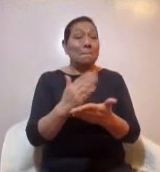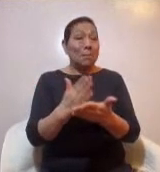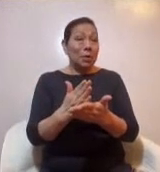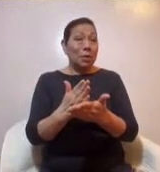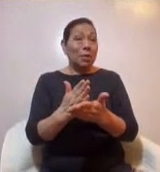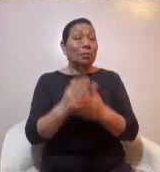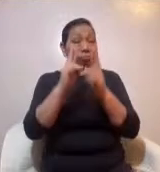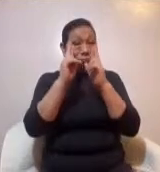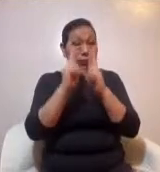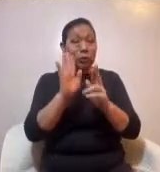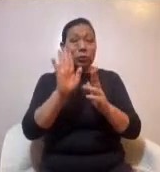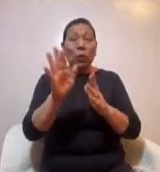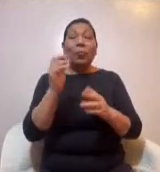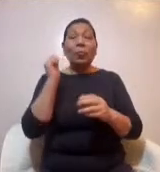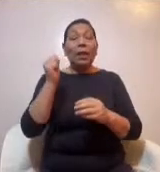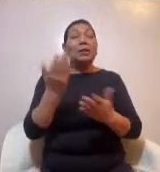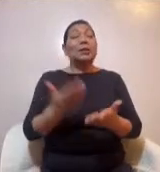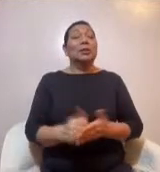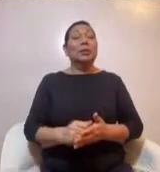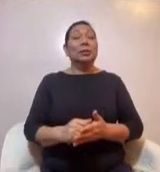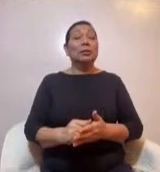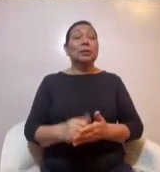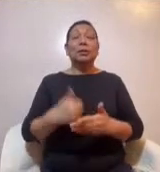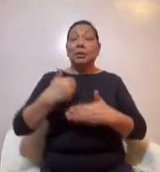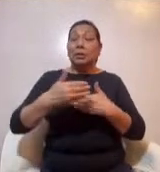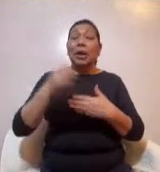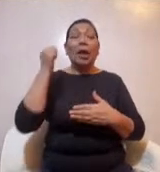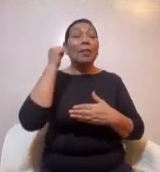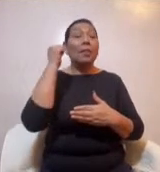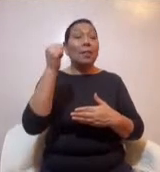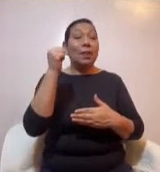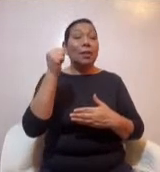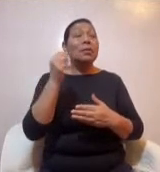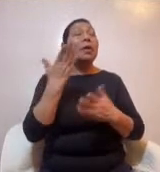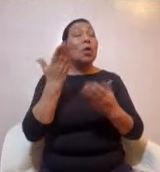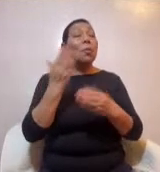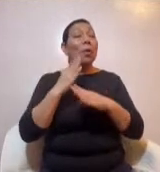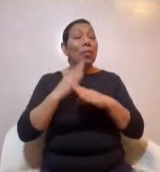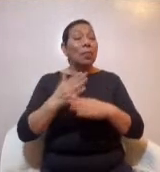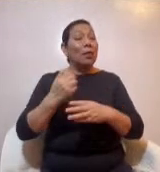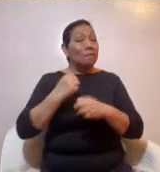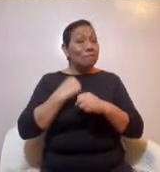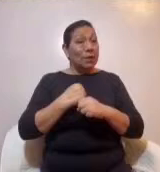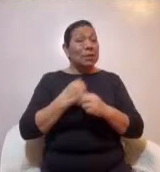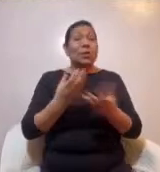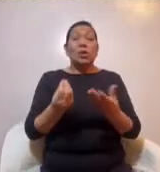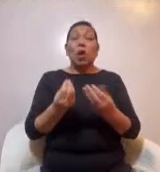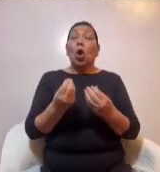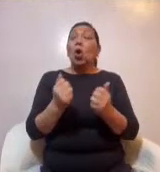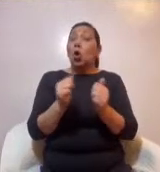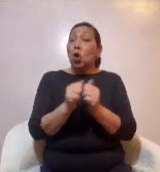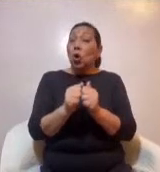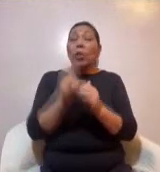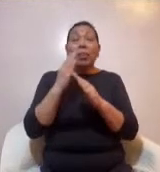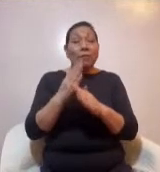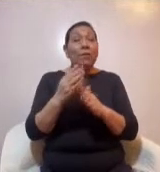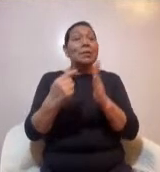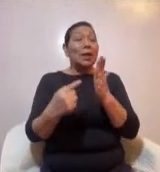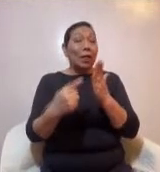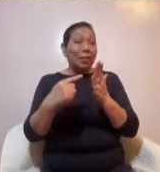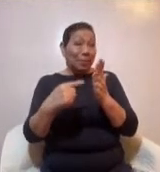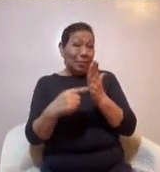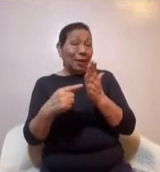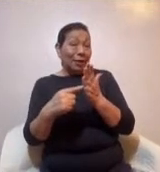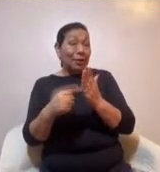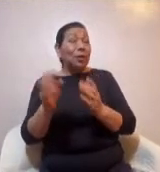de particular vulnerabilidad. En consecuencia, el derecho de defensa, esto es, contar con